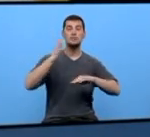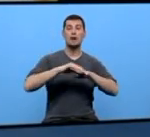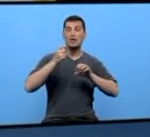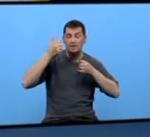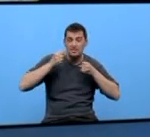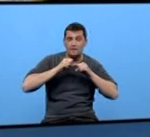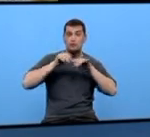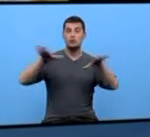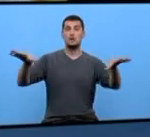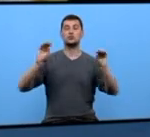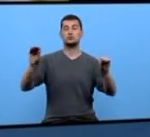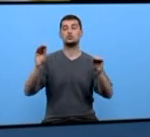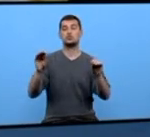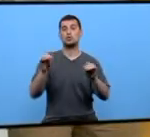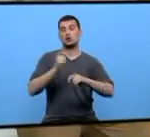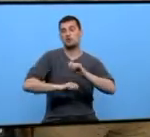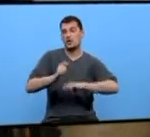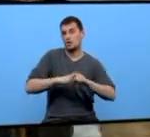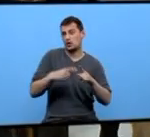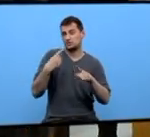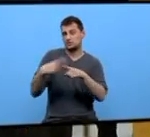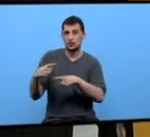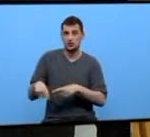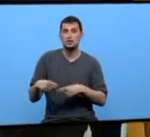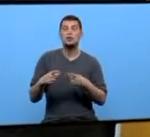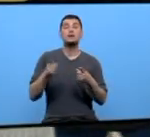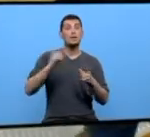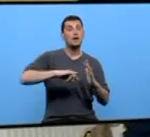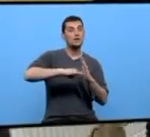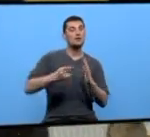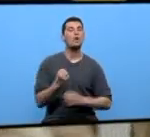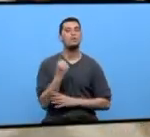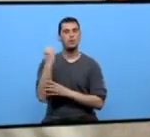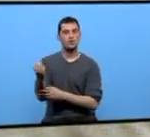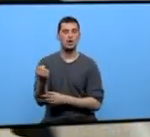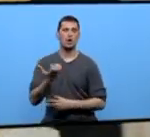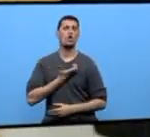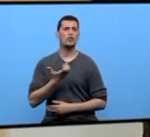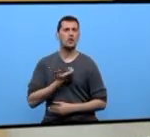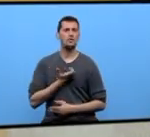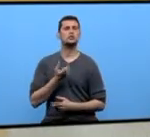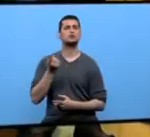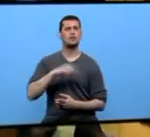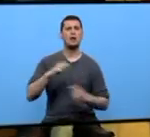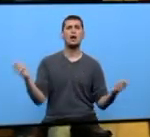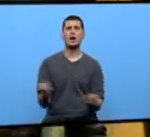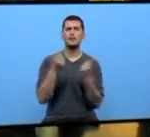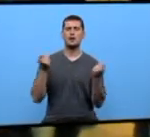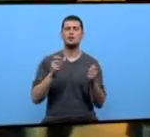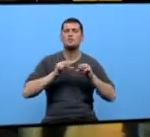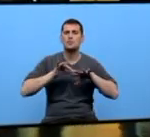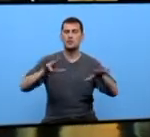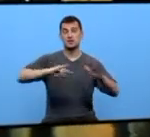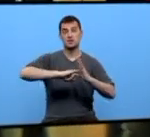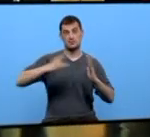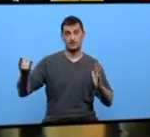o seu labor a través de produtos audiovisuais. Prestouse apoio técnico e formativo a concellos, emprendeu campañas para o fomento